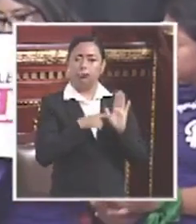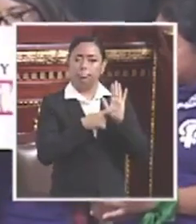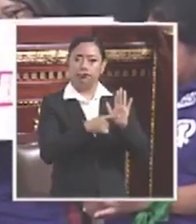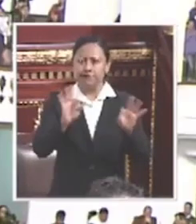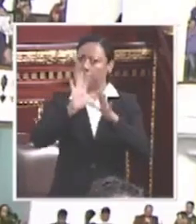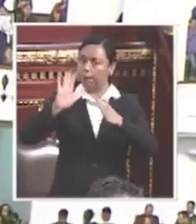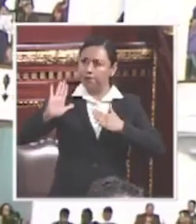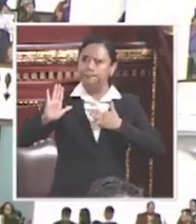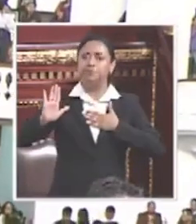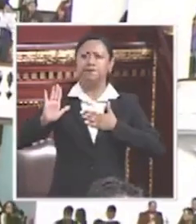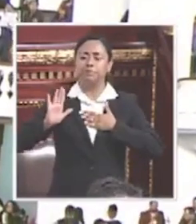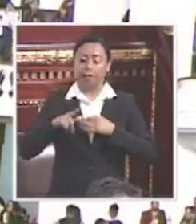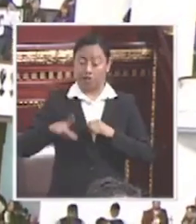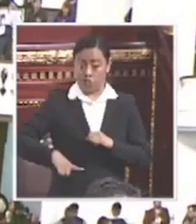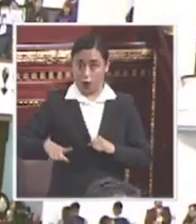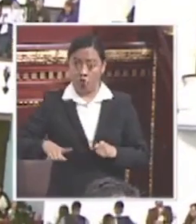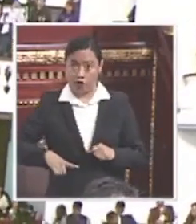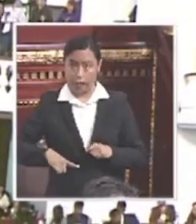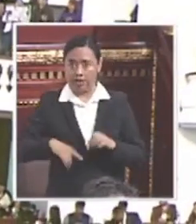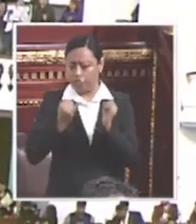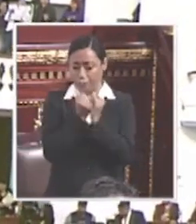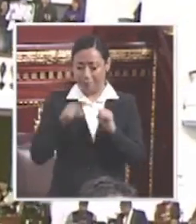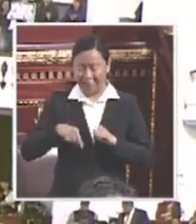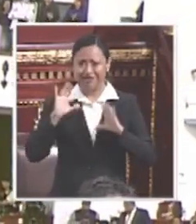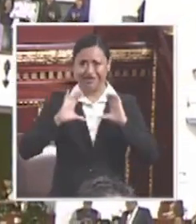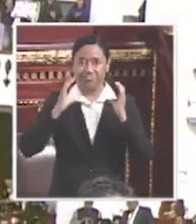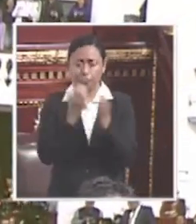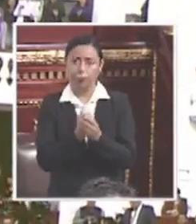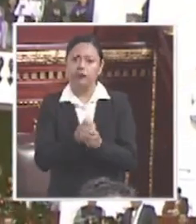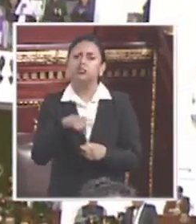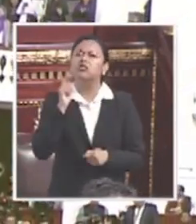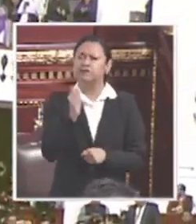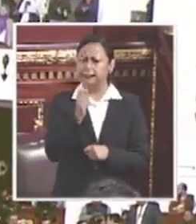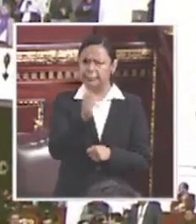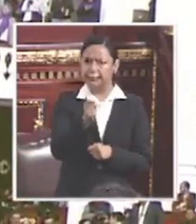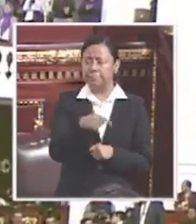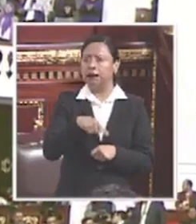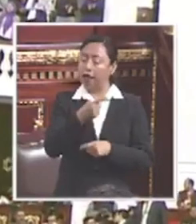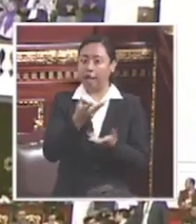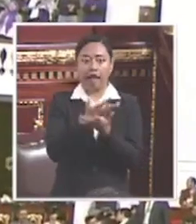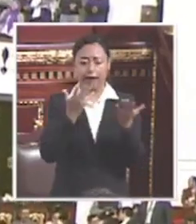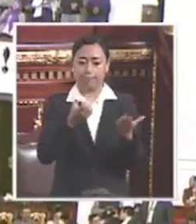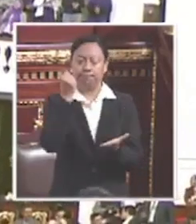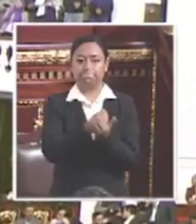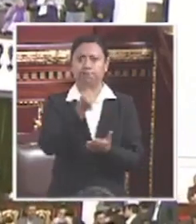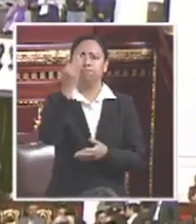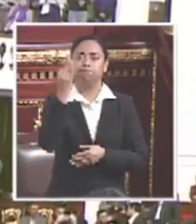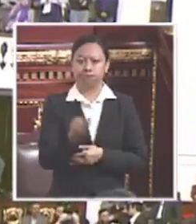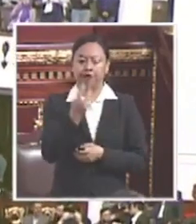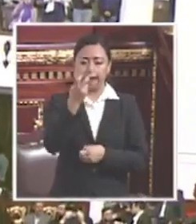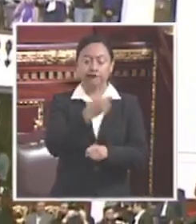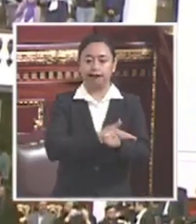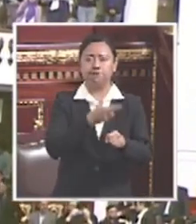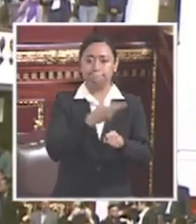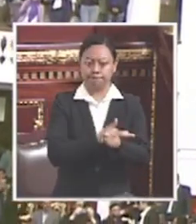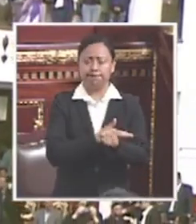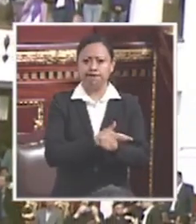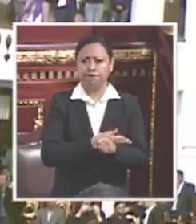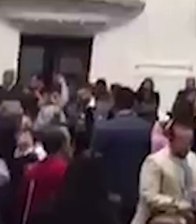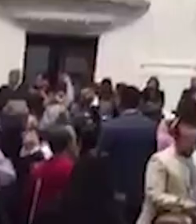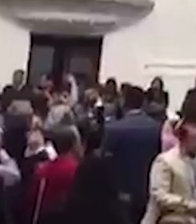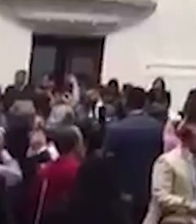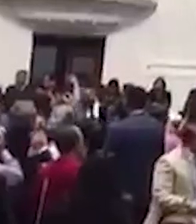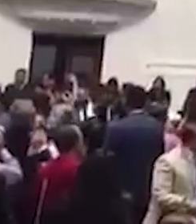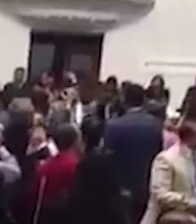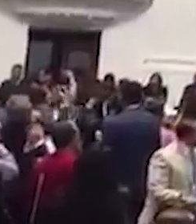intimidad personal a la intimidad sexual y al ejercicio libre y protegido de los derechos sexuales para salvaguardar la integridad de las mujeres